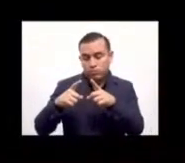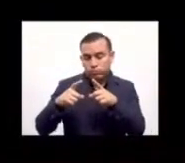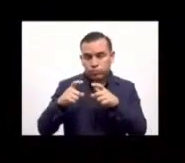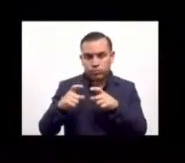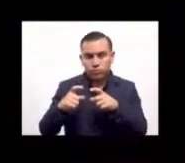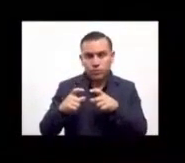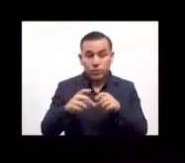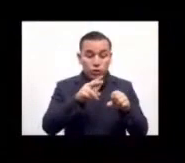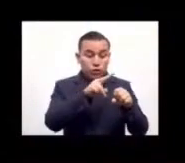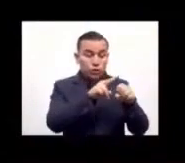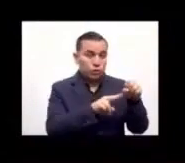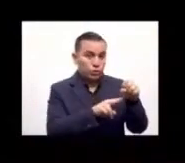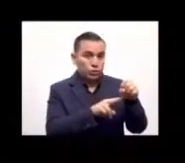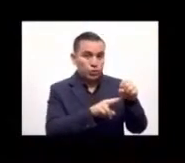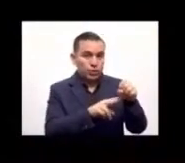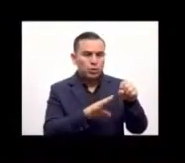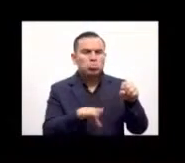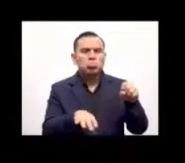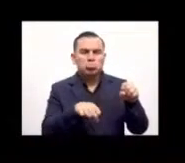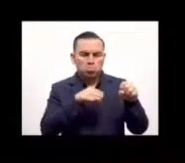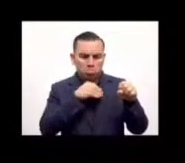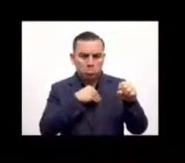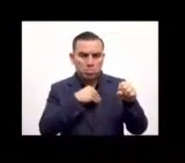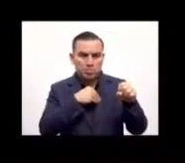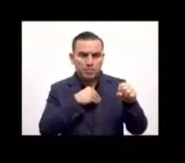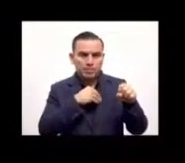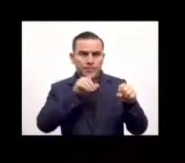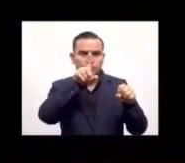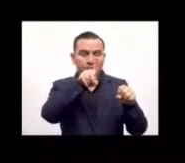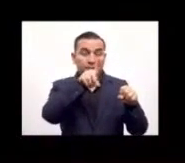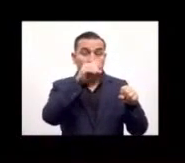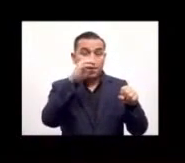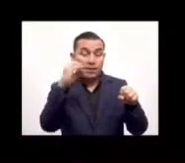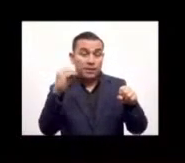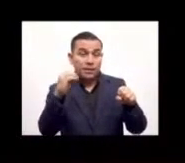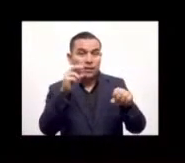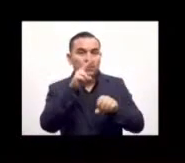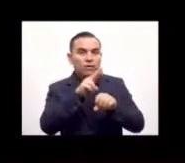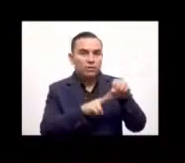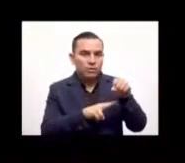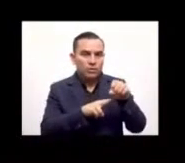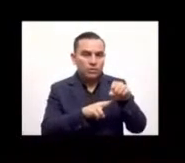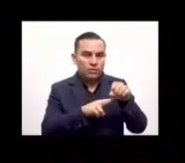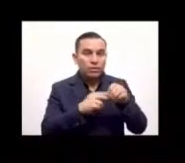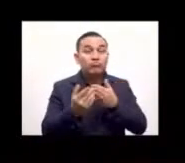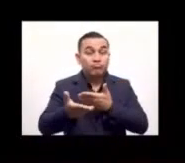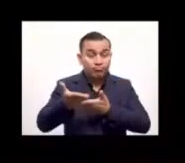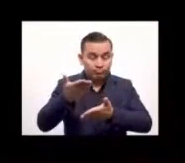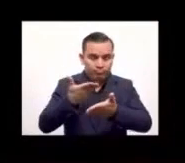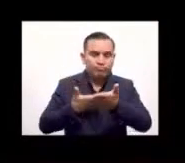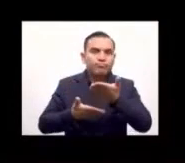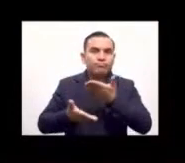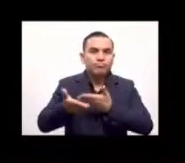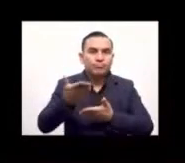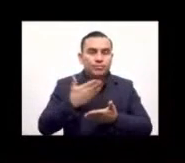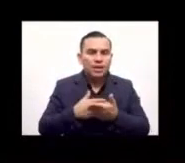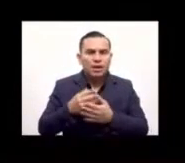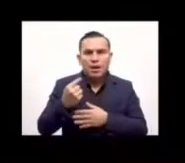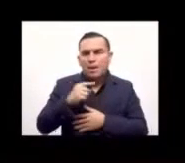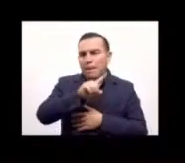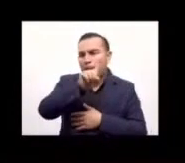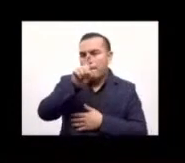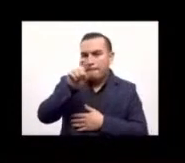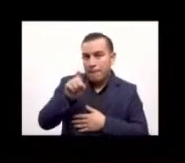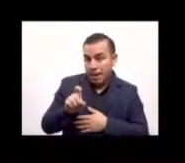le dice, oye, ¿y qué hay del minado? Y dice, qué interesante. Minutos después, Bukele tuitea, acabo de dar